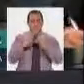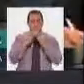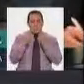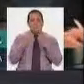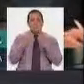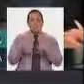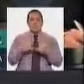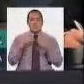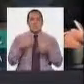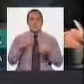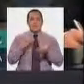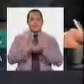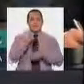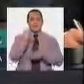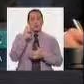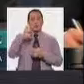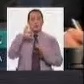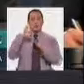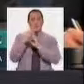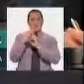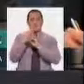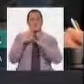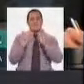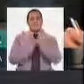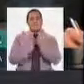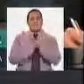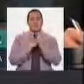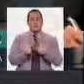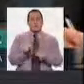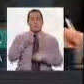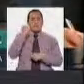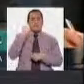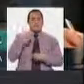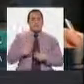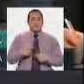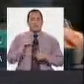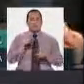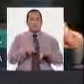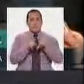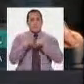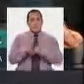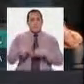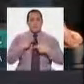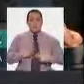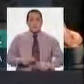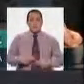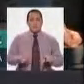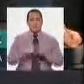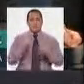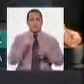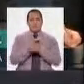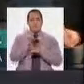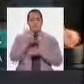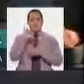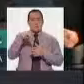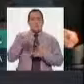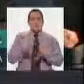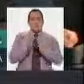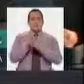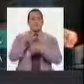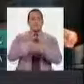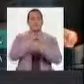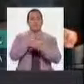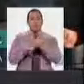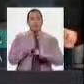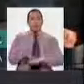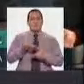abriendo de que las ONG o los defensores de los derechos humanos, por este caso Chavín de Huántar, puedan pedir la anulación de las sentencias